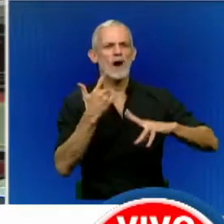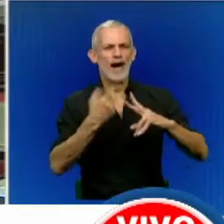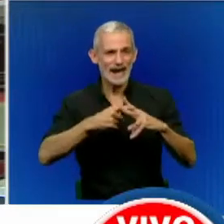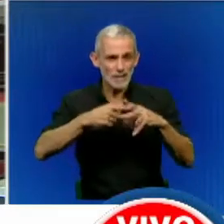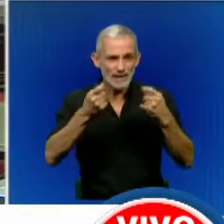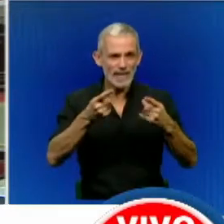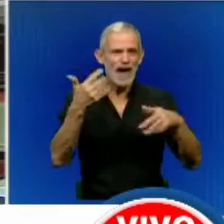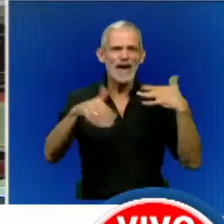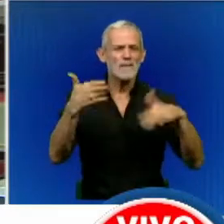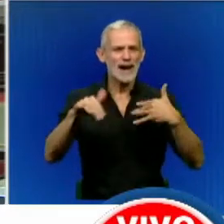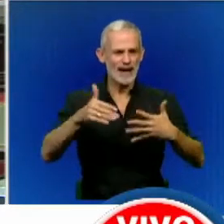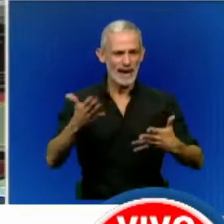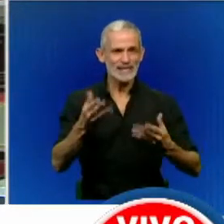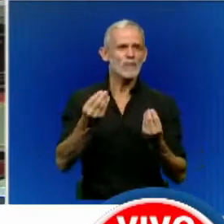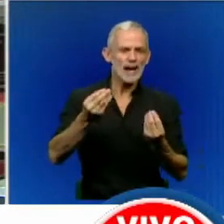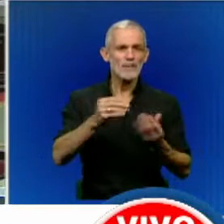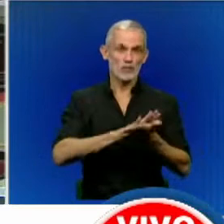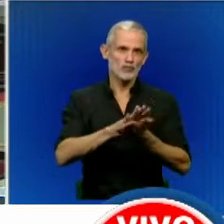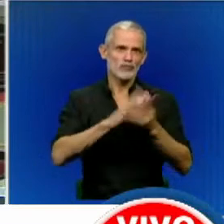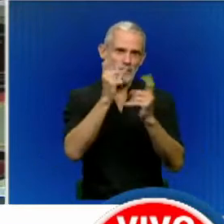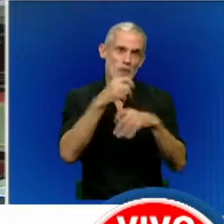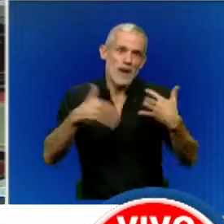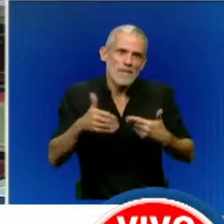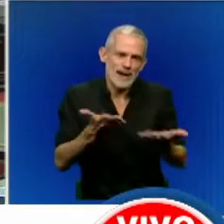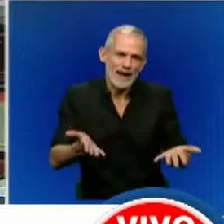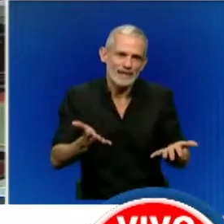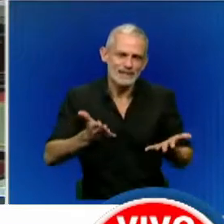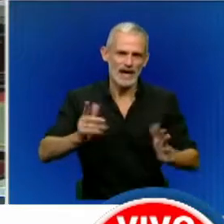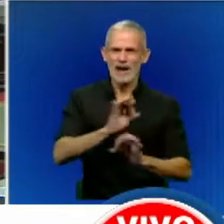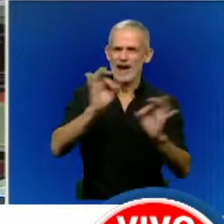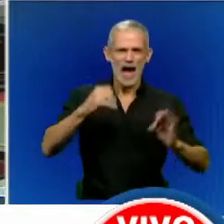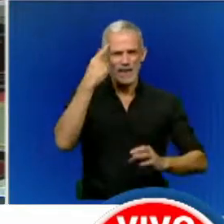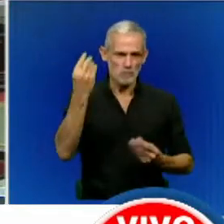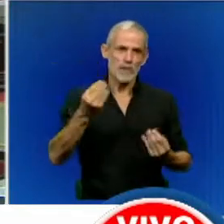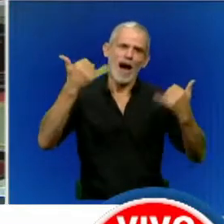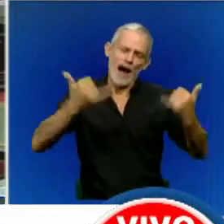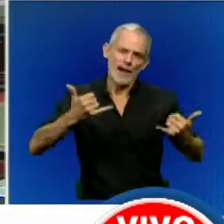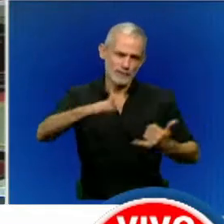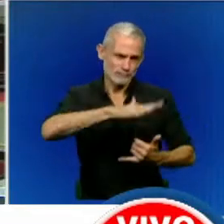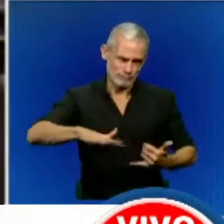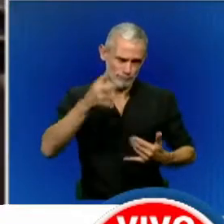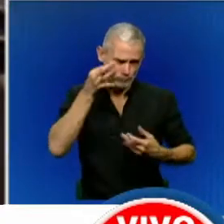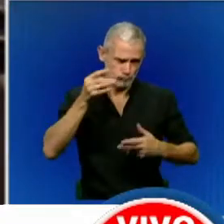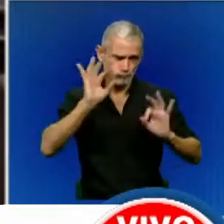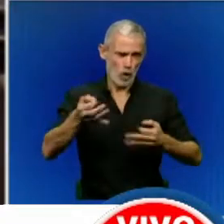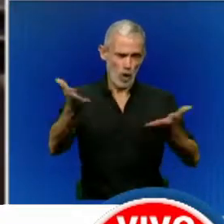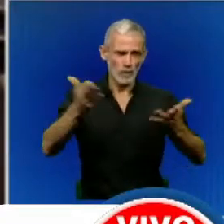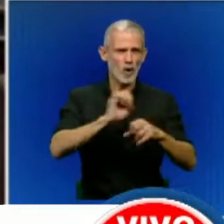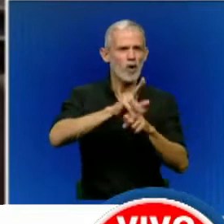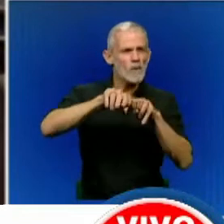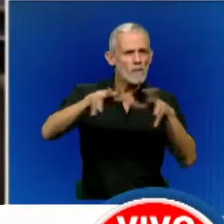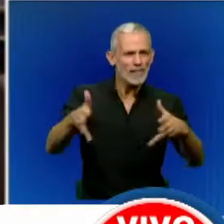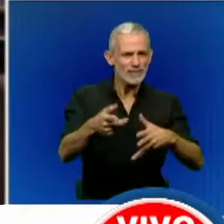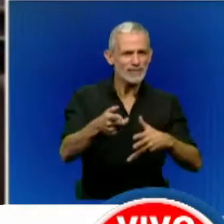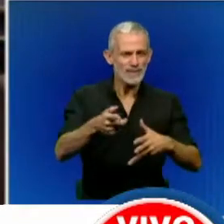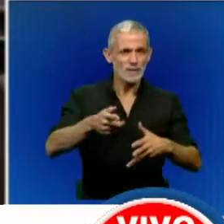de emergencia para sortear una situación de emergencia que nadie puede discutir que existe. La pandemia